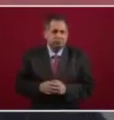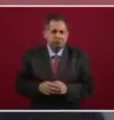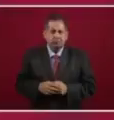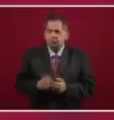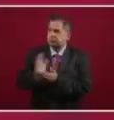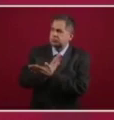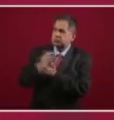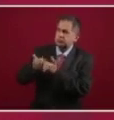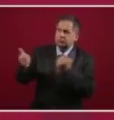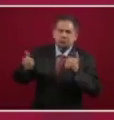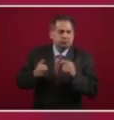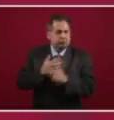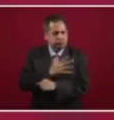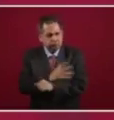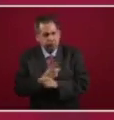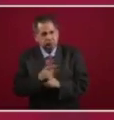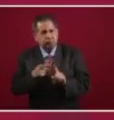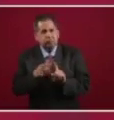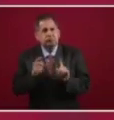independiente,